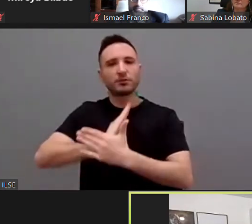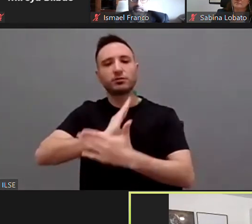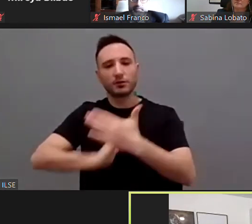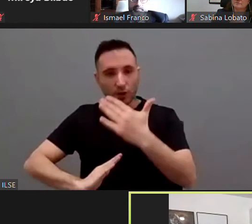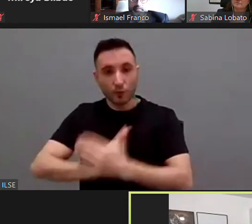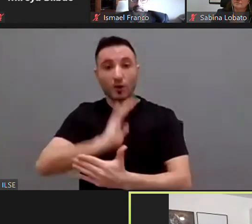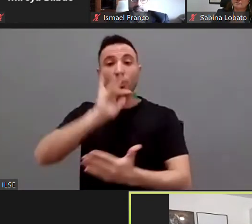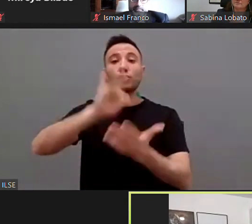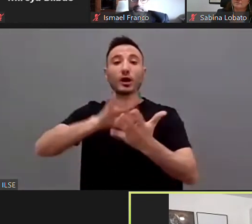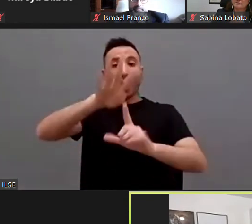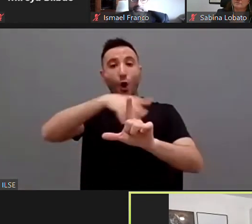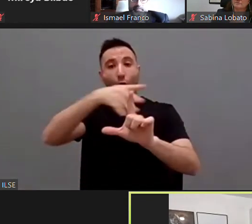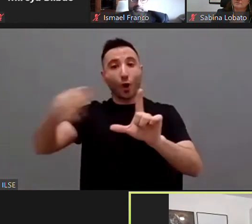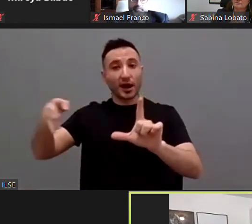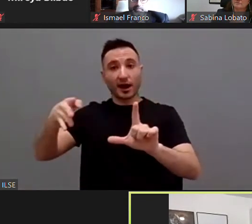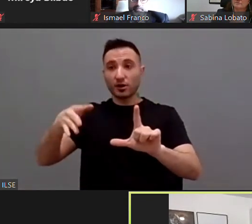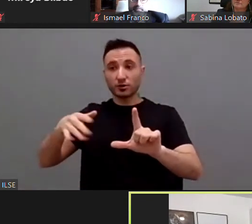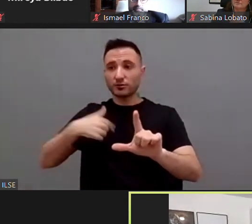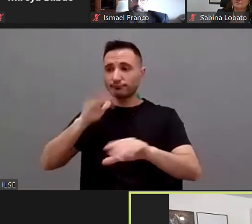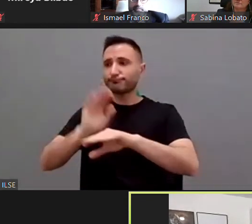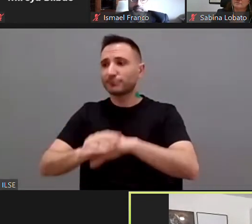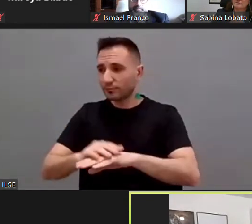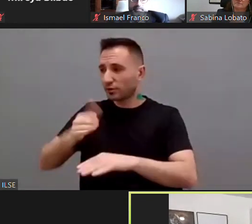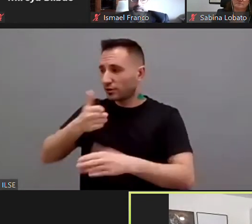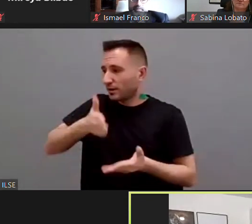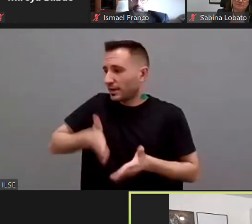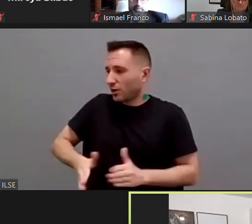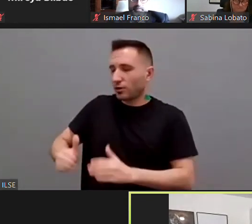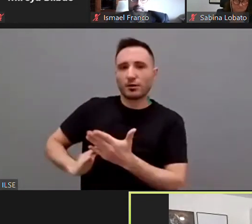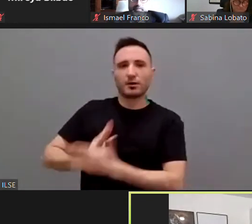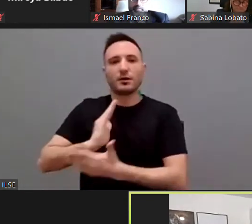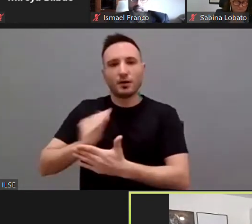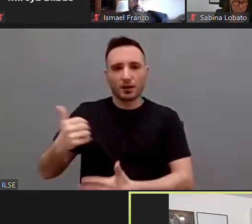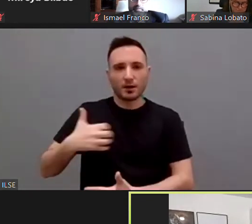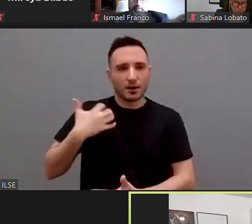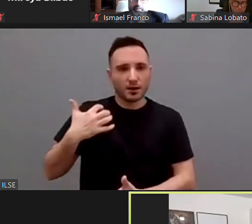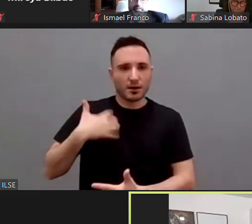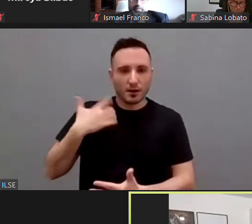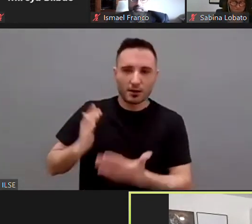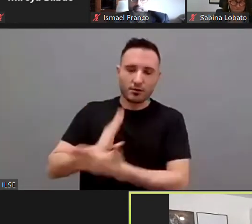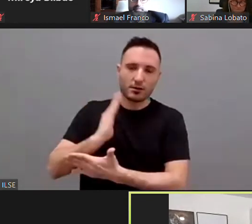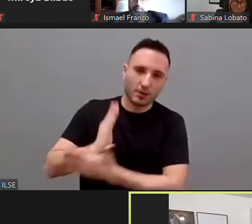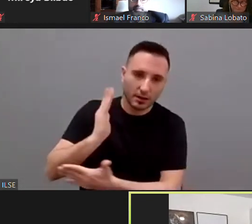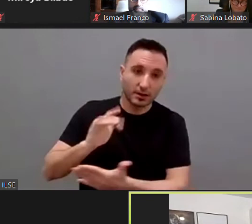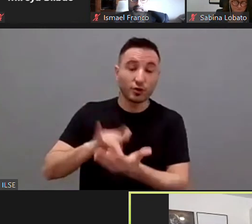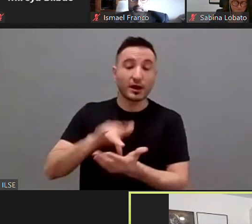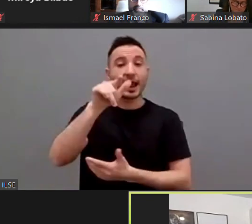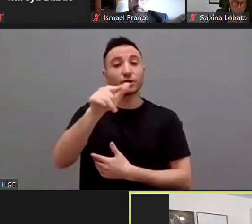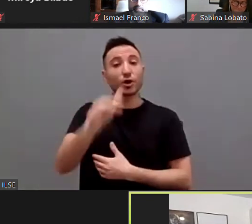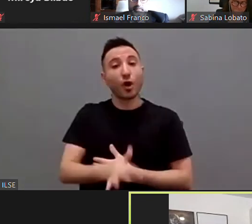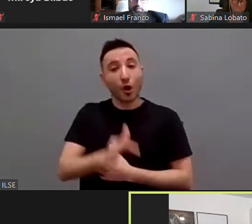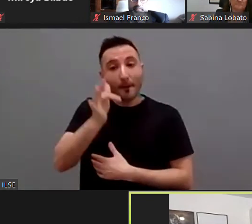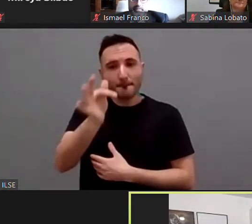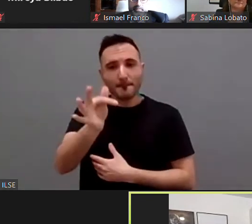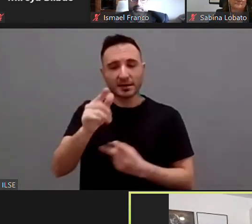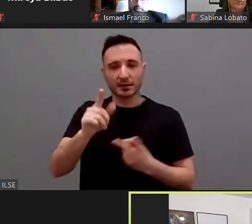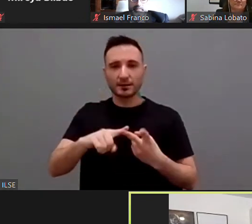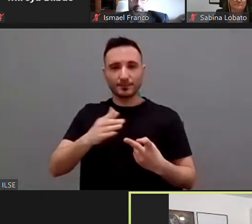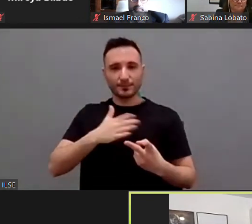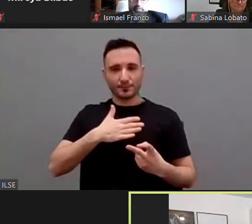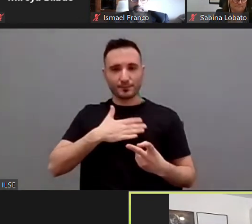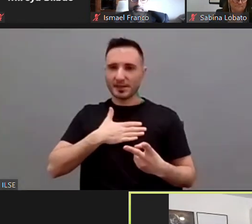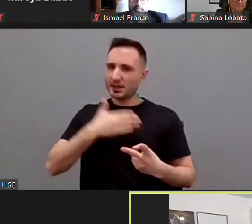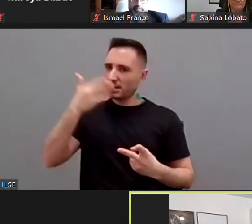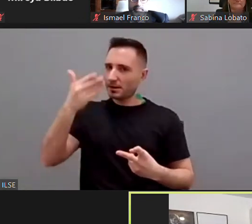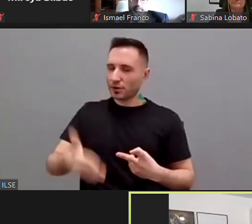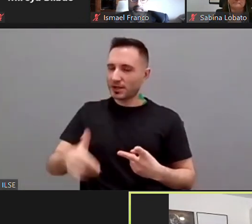horarios y no tener un espacio adecuado para el teletrabajo. Esto unido a lo que para mí es muy importante que tengamos en